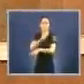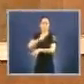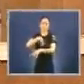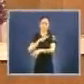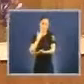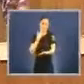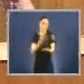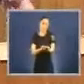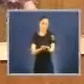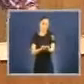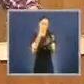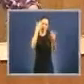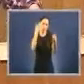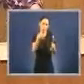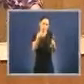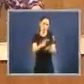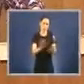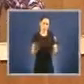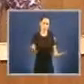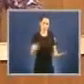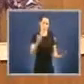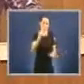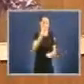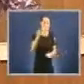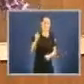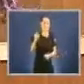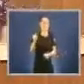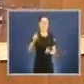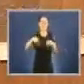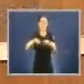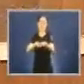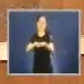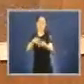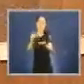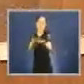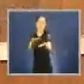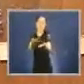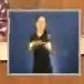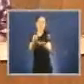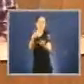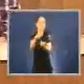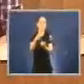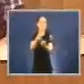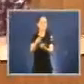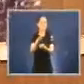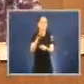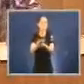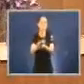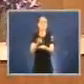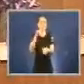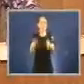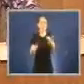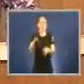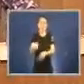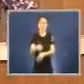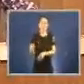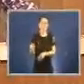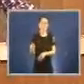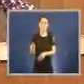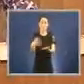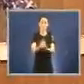nosa proposición non de lei. O imposto de bens inmuebles é só outro exemplo dun imposto inxustamente aplicado, cuya